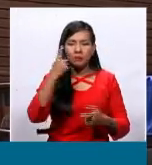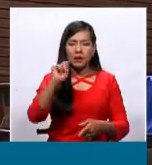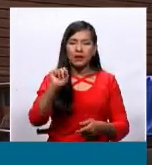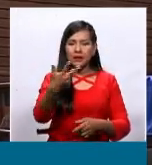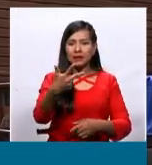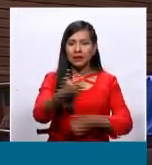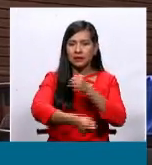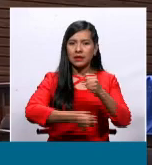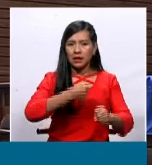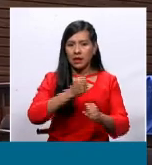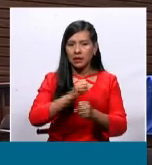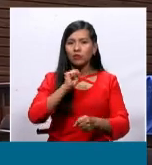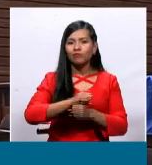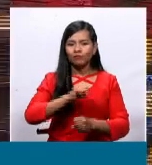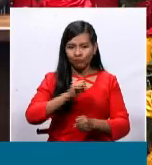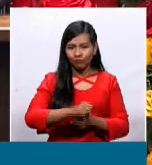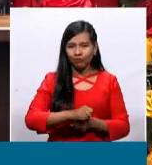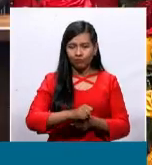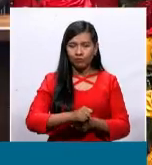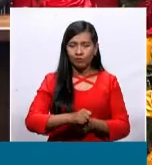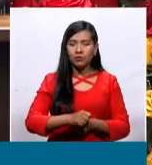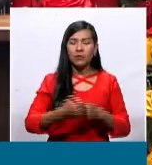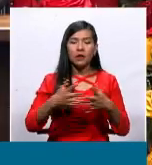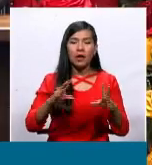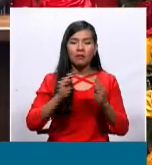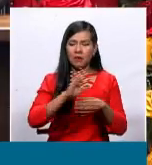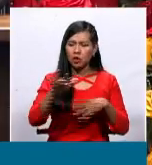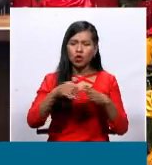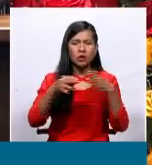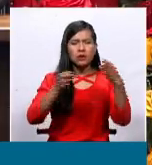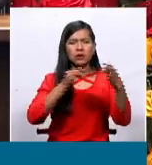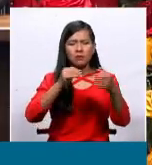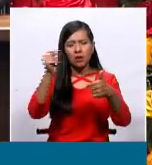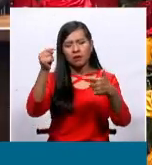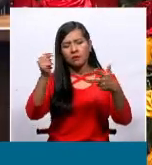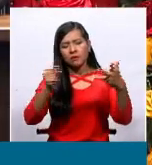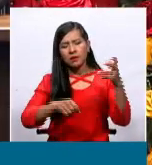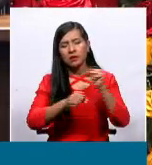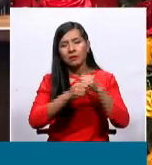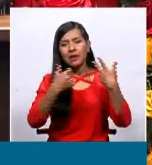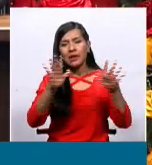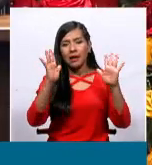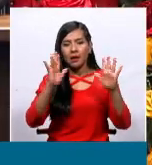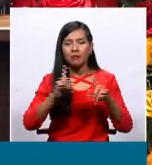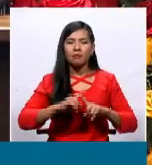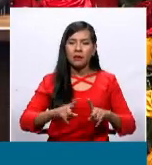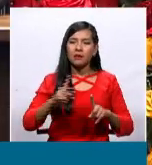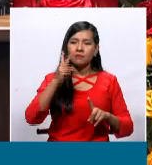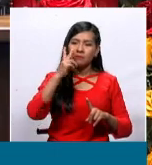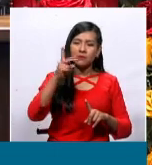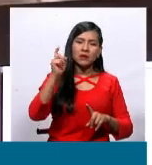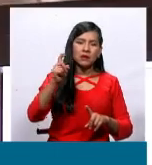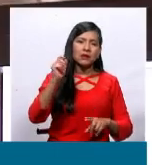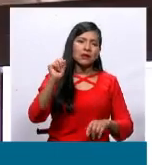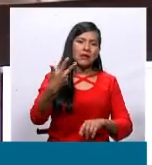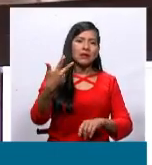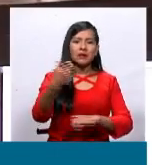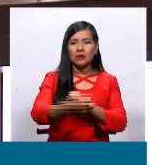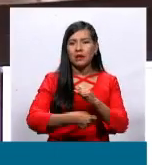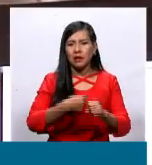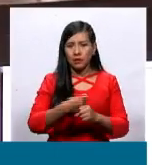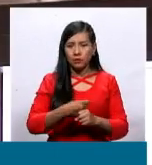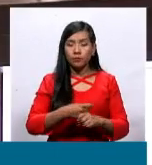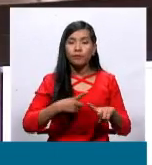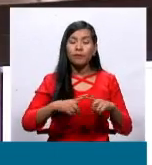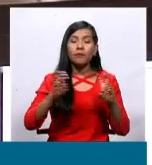de gestión, más allá de mostrar todos los detalles de las actividades que se hizo. Pero otra vez, me gustaría recalcar esta idea de que